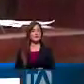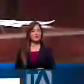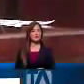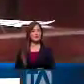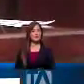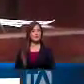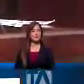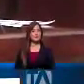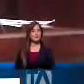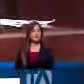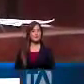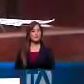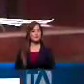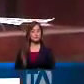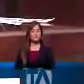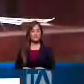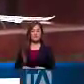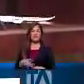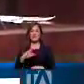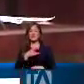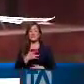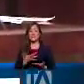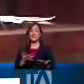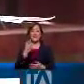constatar que no hay nada nuevo en esta asamblea,